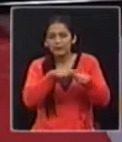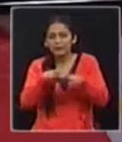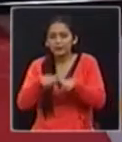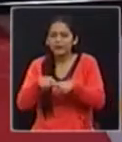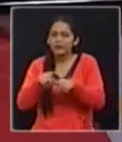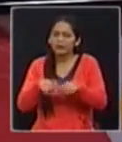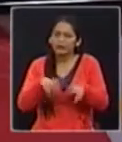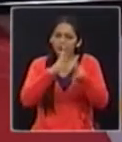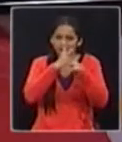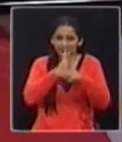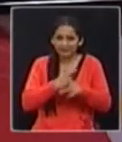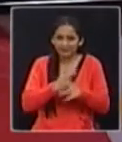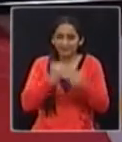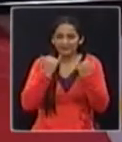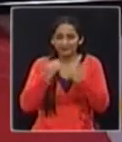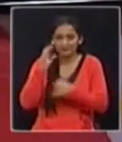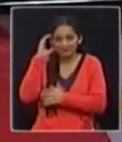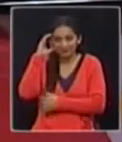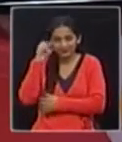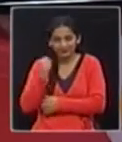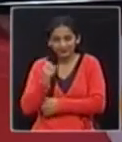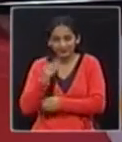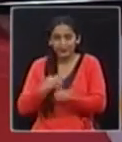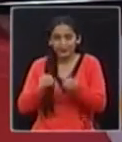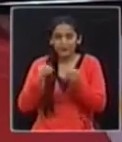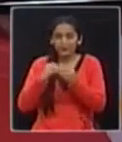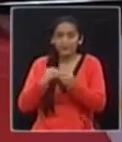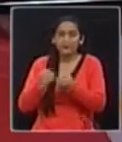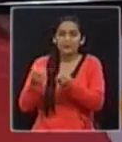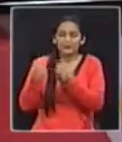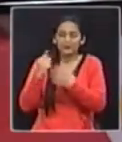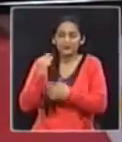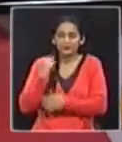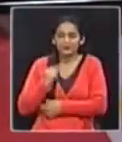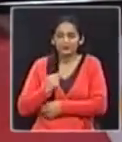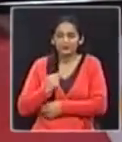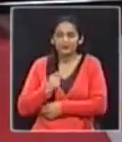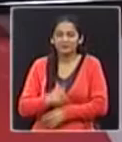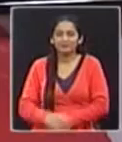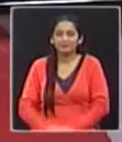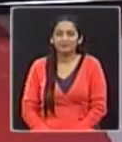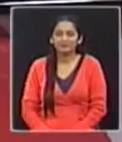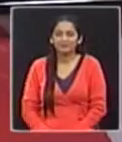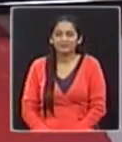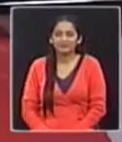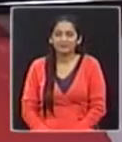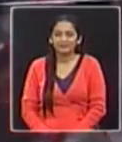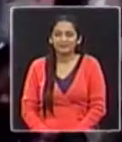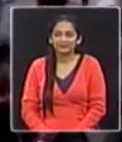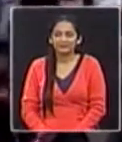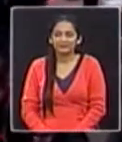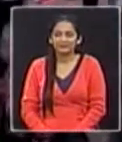en el parque de la madre para contarnos más detalles al respecto puede ser de leonard adelante con tu informe